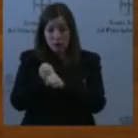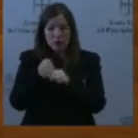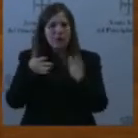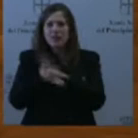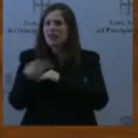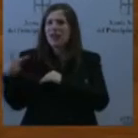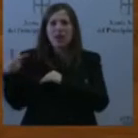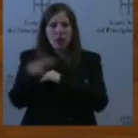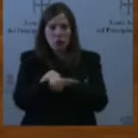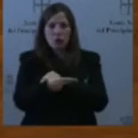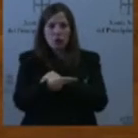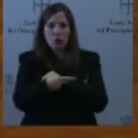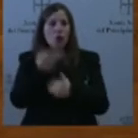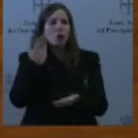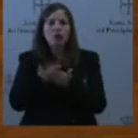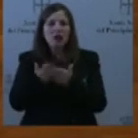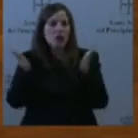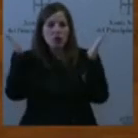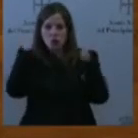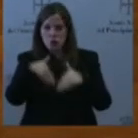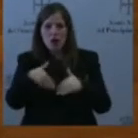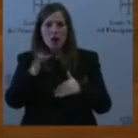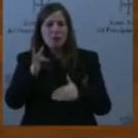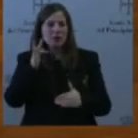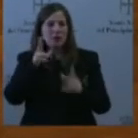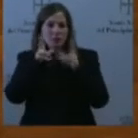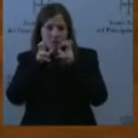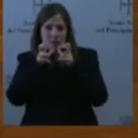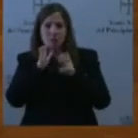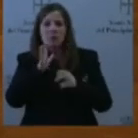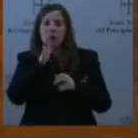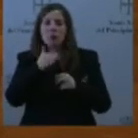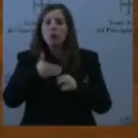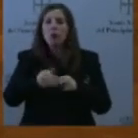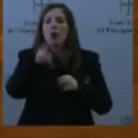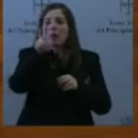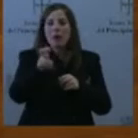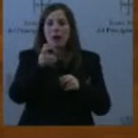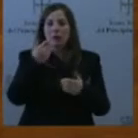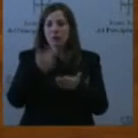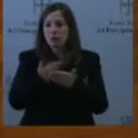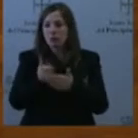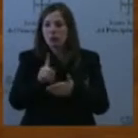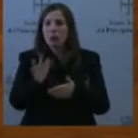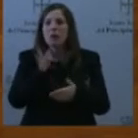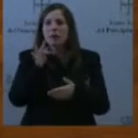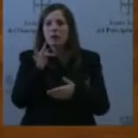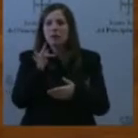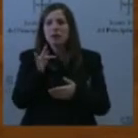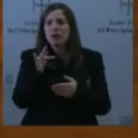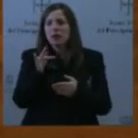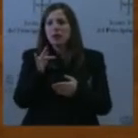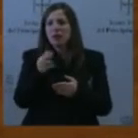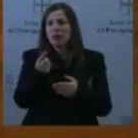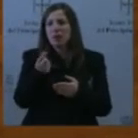de favorecer la viabilidad, corre el riesgo de descapitalizar la empresa y dejarla inoperativa.